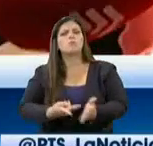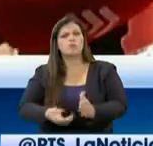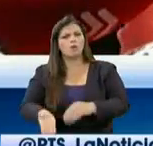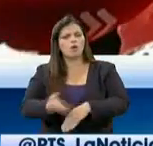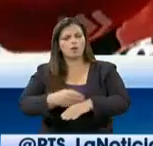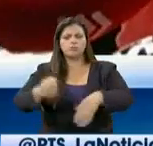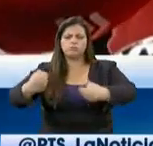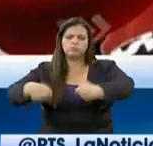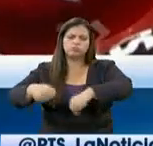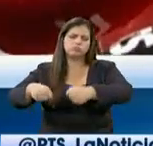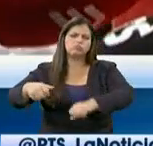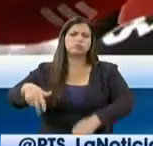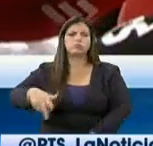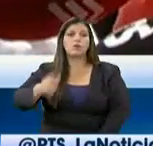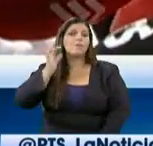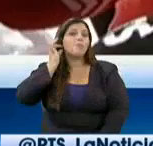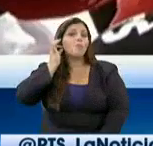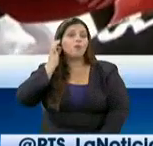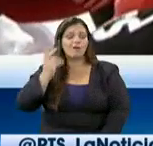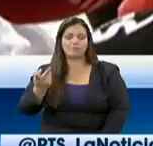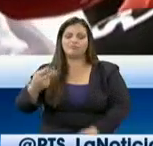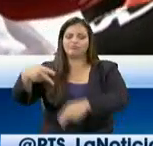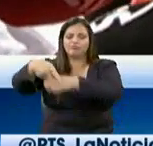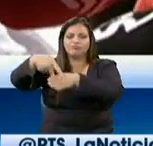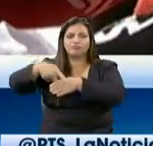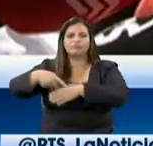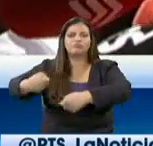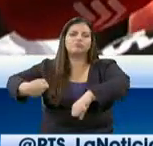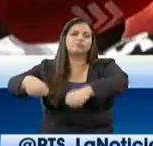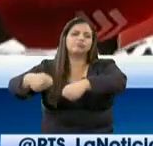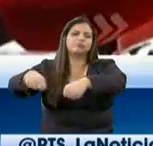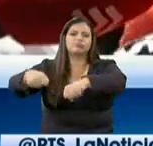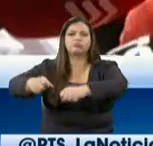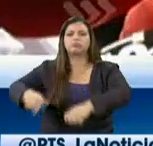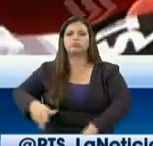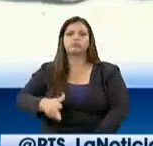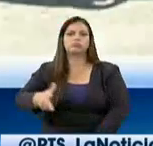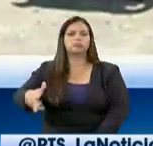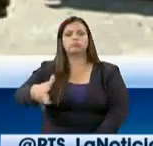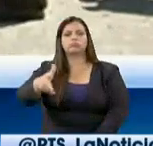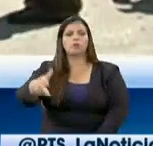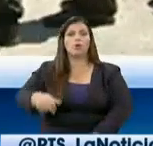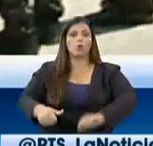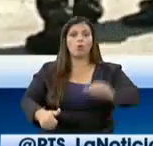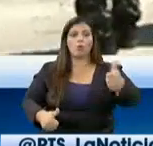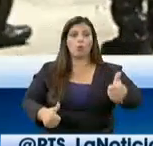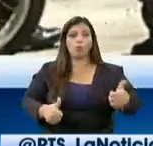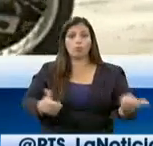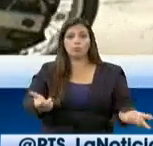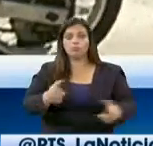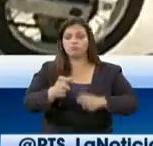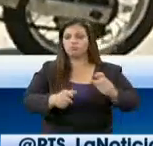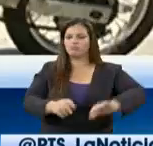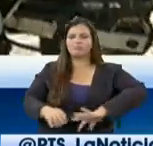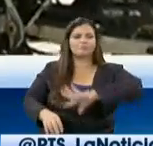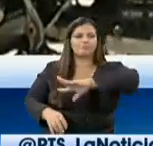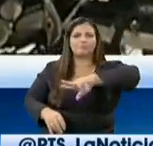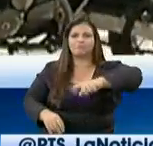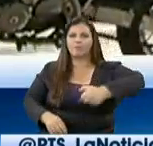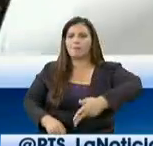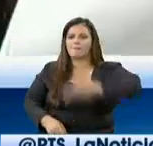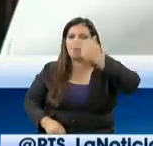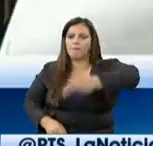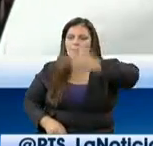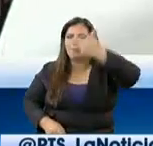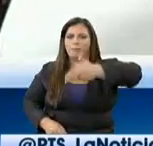dónde venía, pero andaba con una chica también. Hay una chica que también ella vio cómo le robaron y eso. Según dicen testigos, el fallecido habría sido